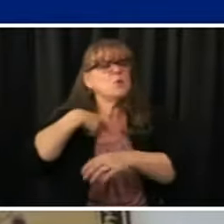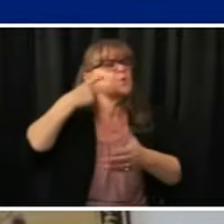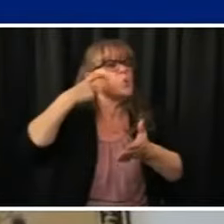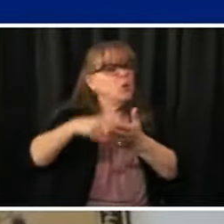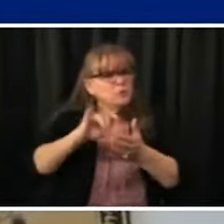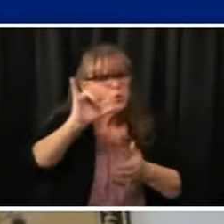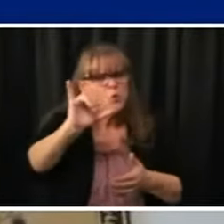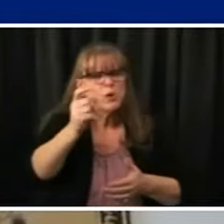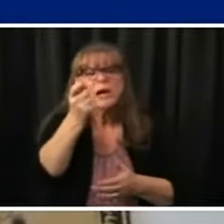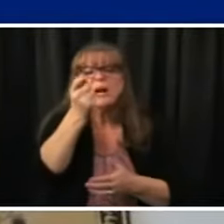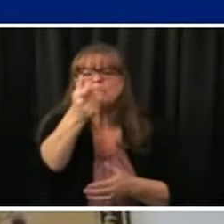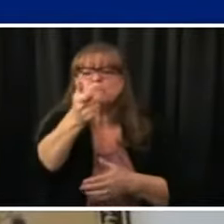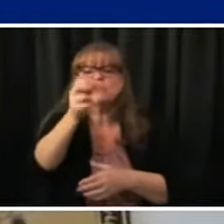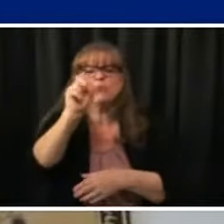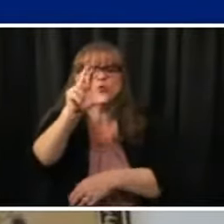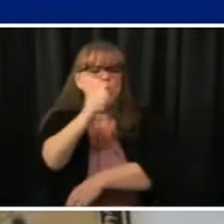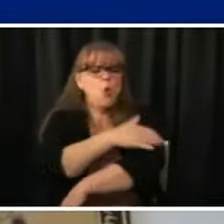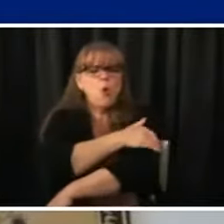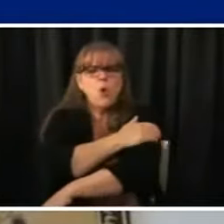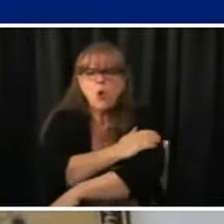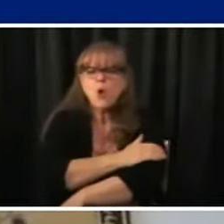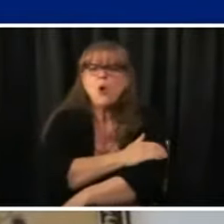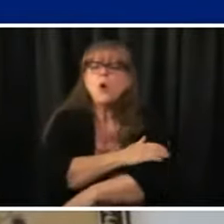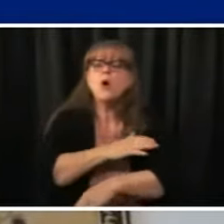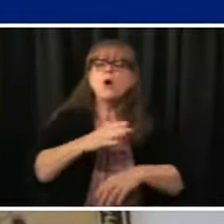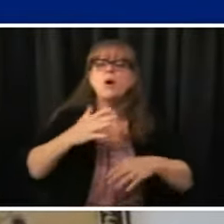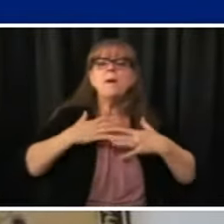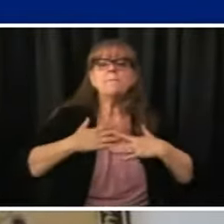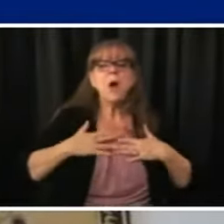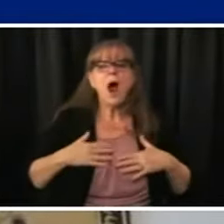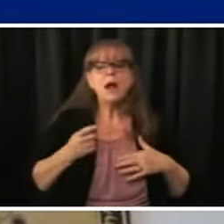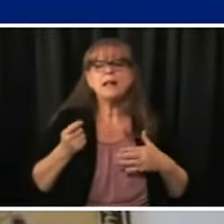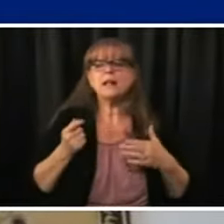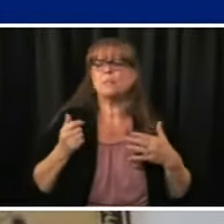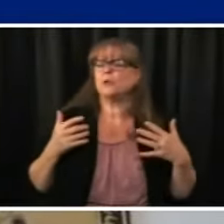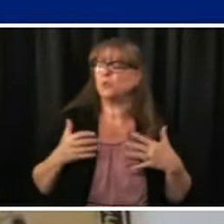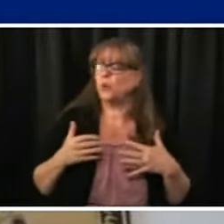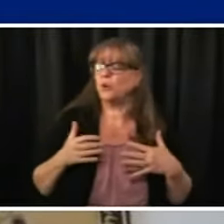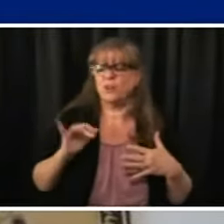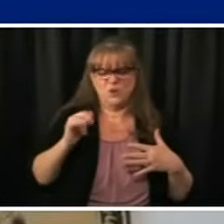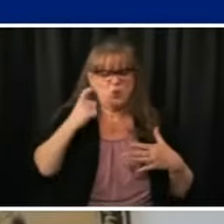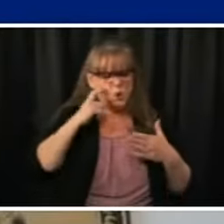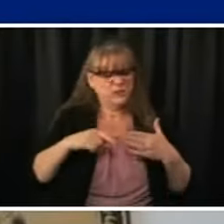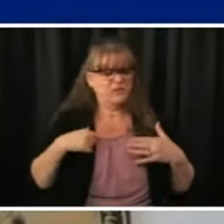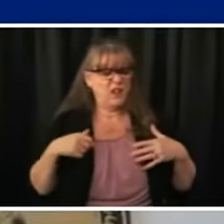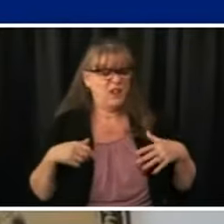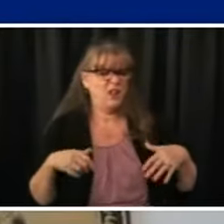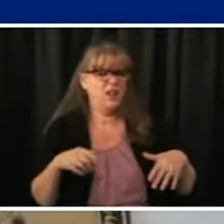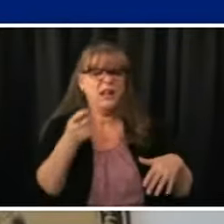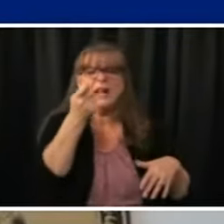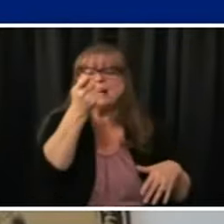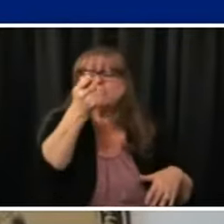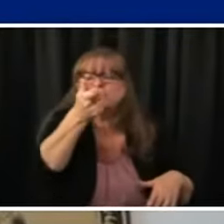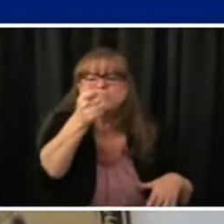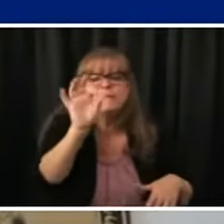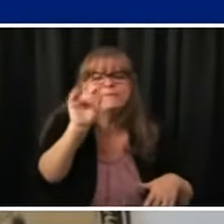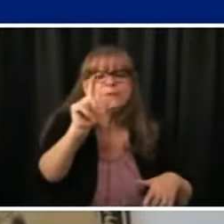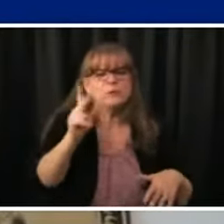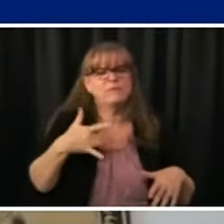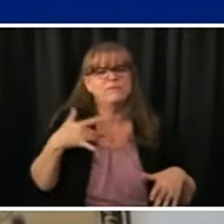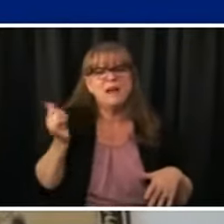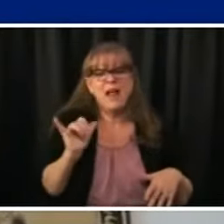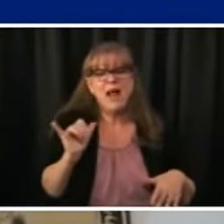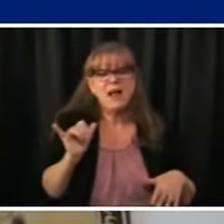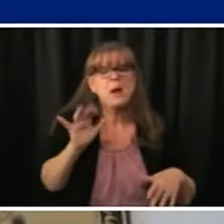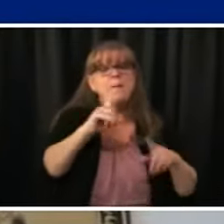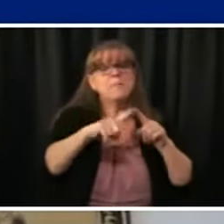have a flu. I slept through that. In the morning, I woke up in normal. Thank you,